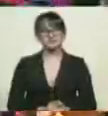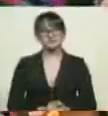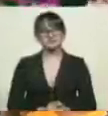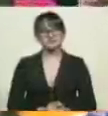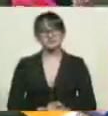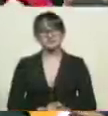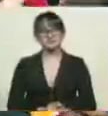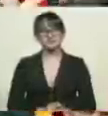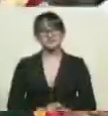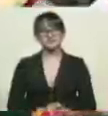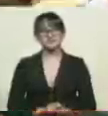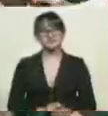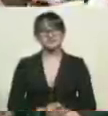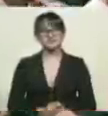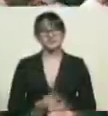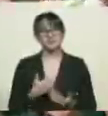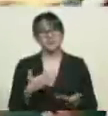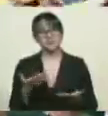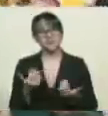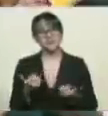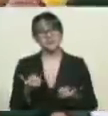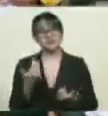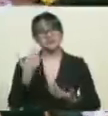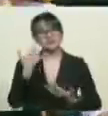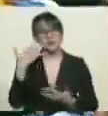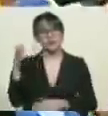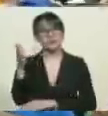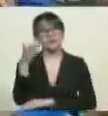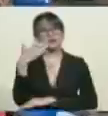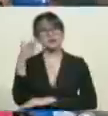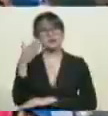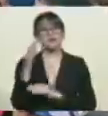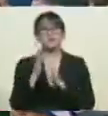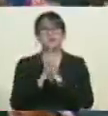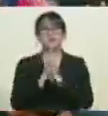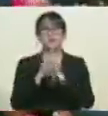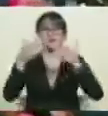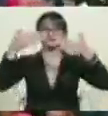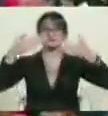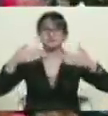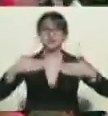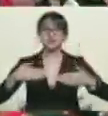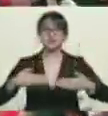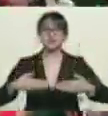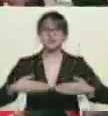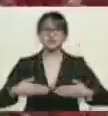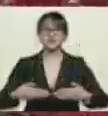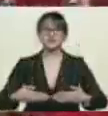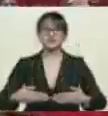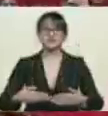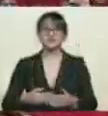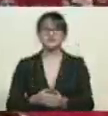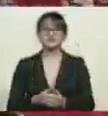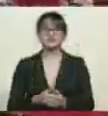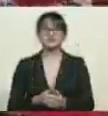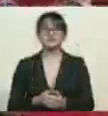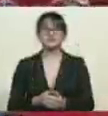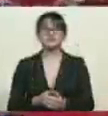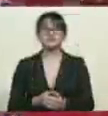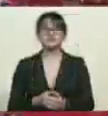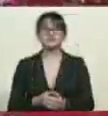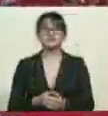para que nos puedan ver esas banderas, por favor, si se pueden poner a los lados las banderas, compañero, por favor.